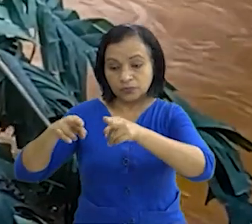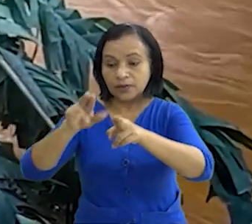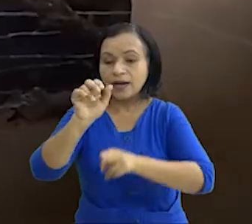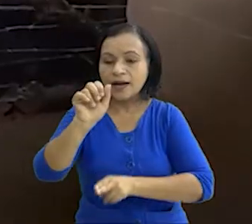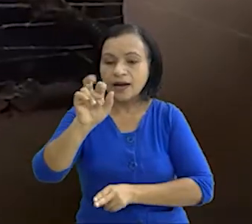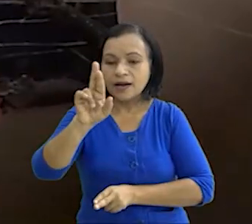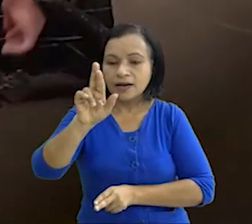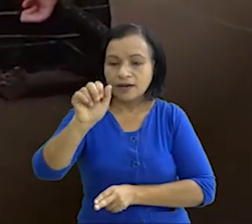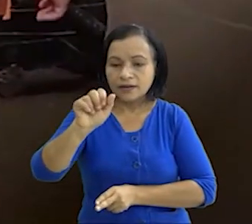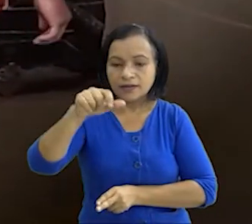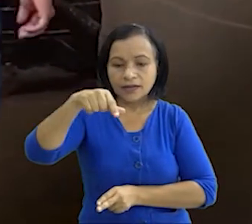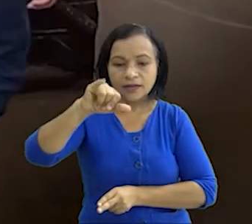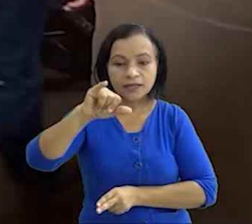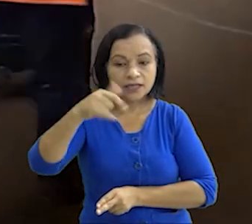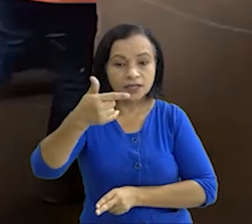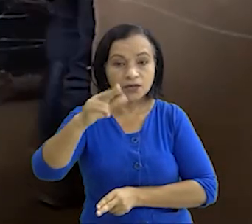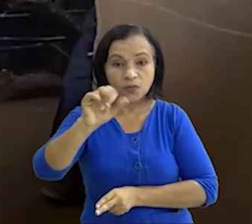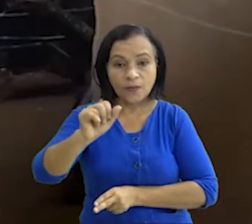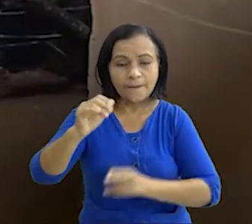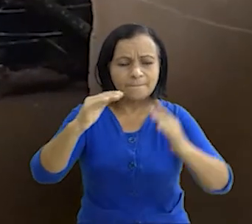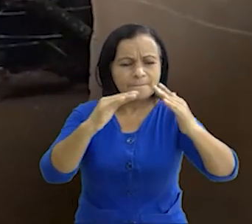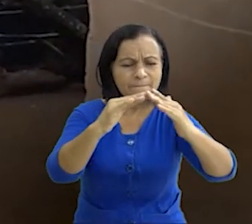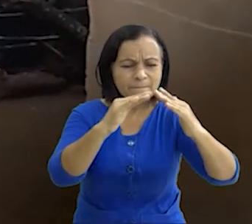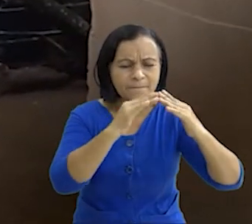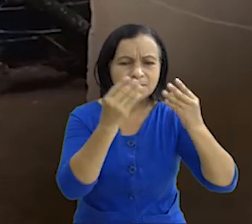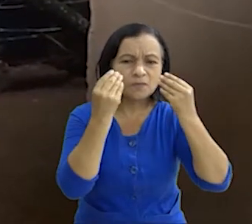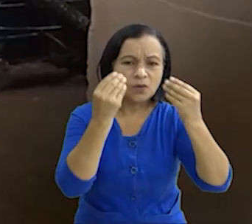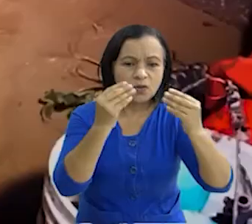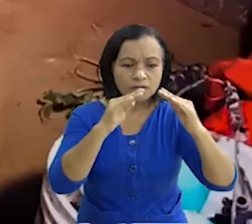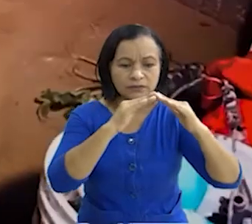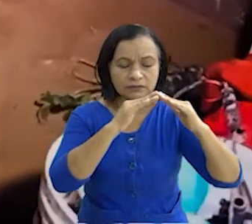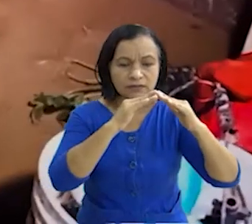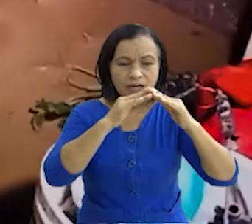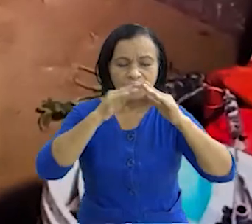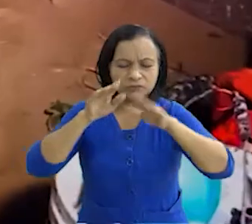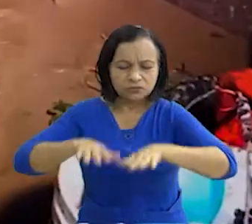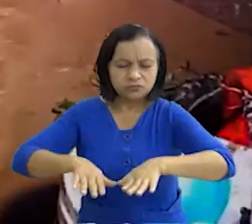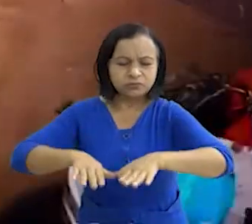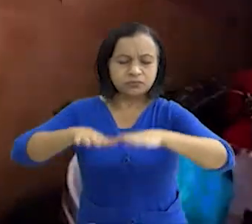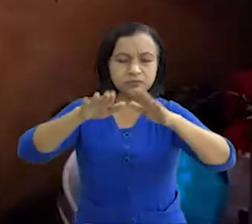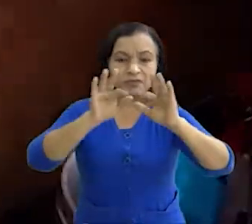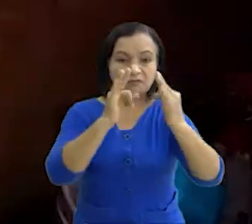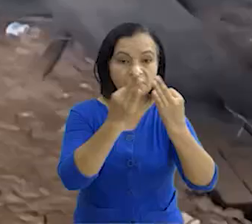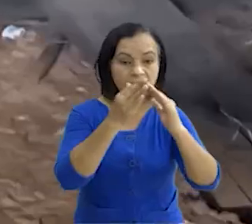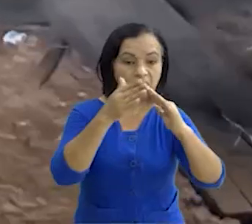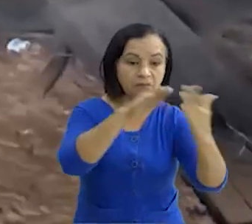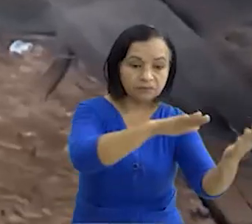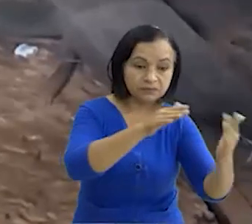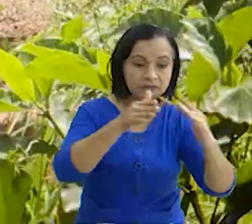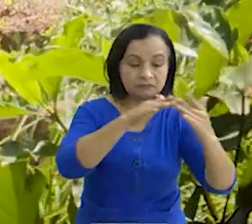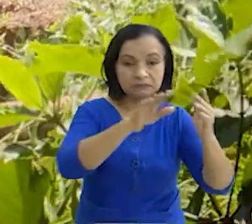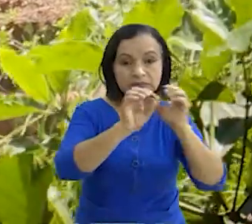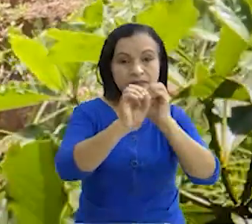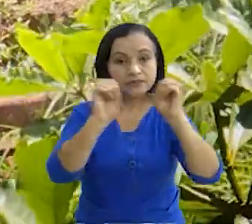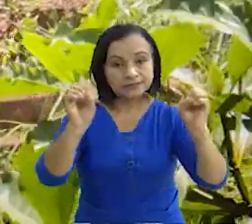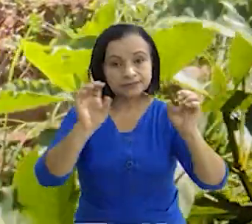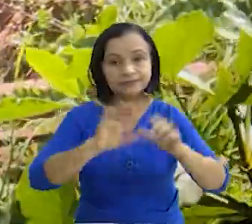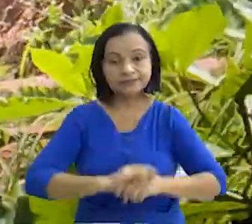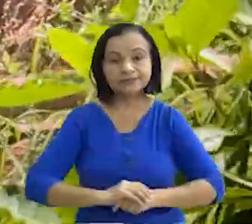Artigua, dejando varias viviendas afectadas y familias sin hogar.